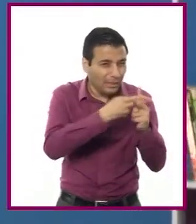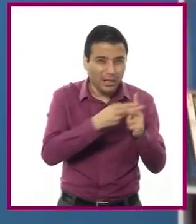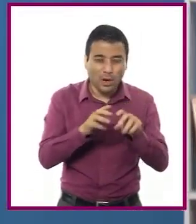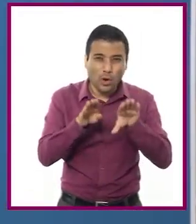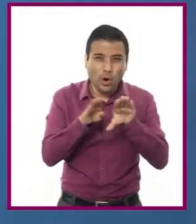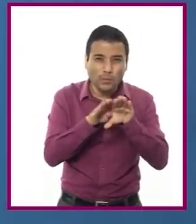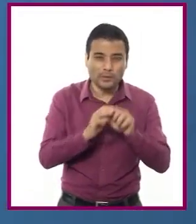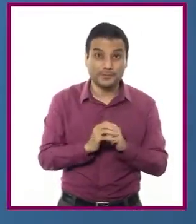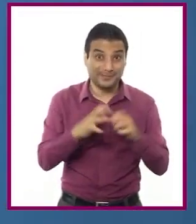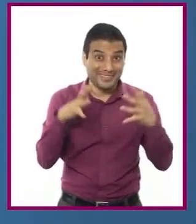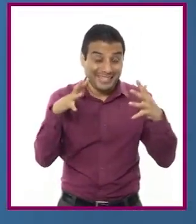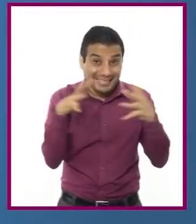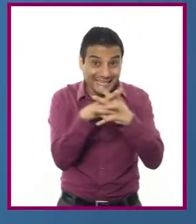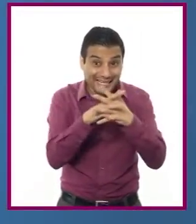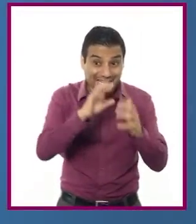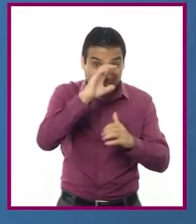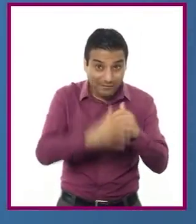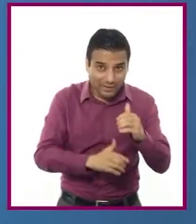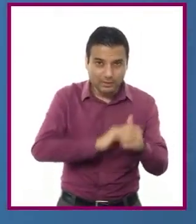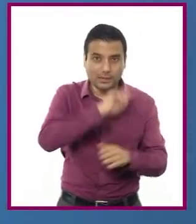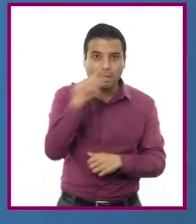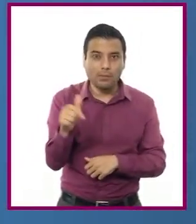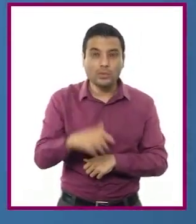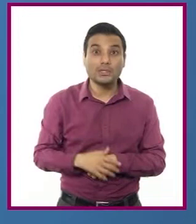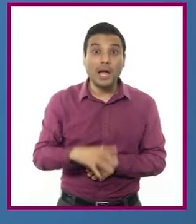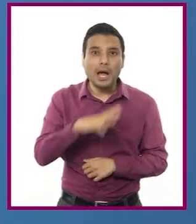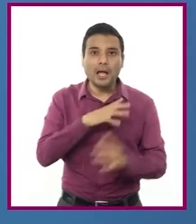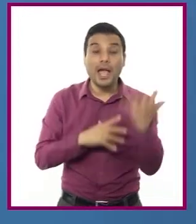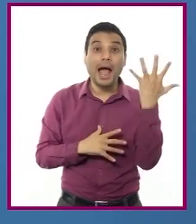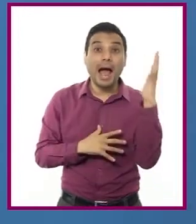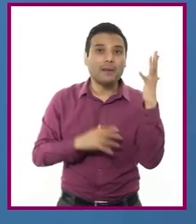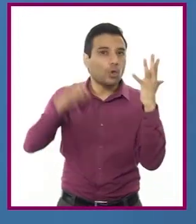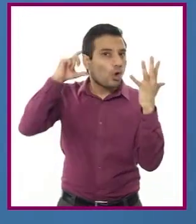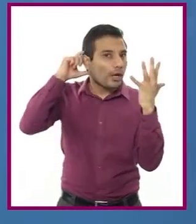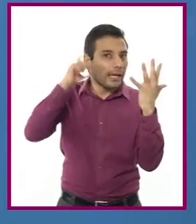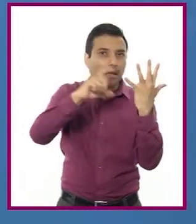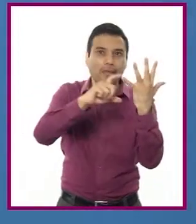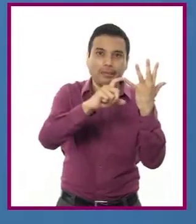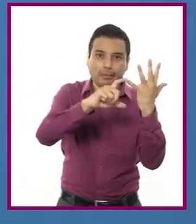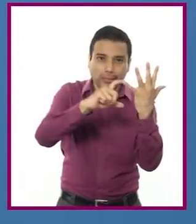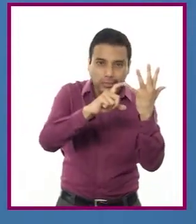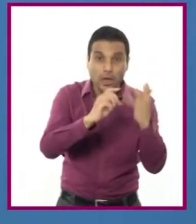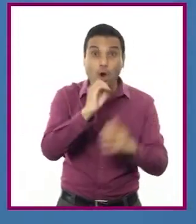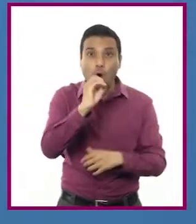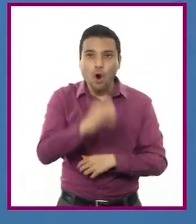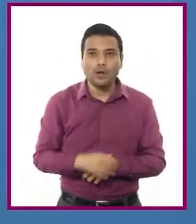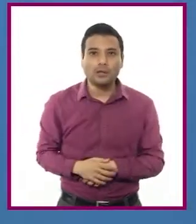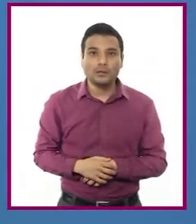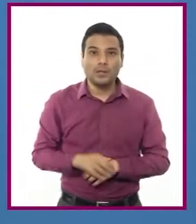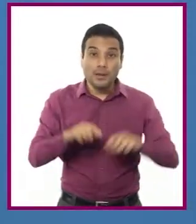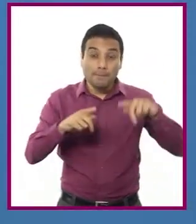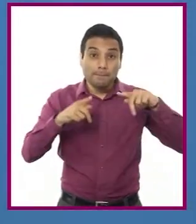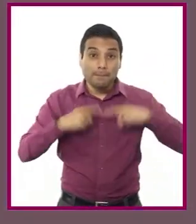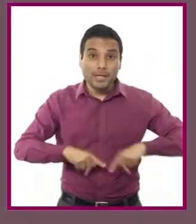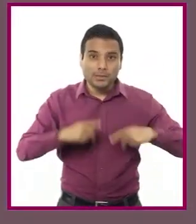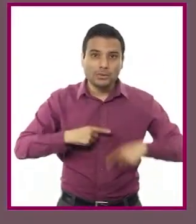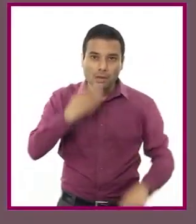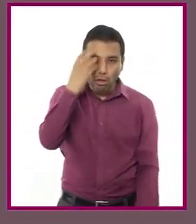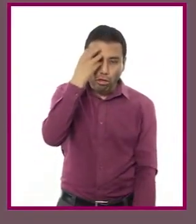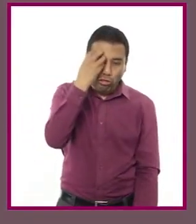Después del combate, podías ver una oreja colgando de un árbol, un ojo humano escurriéndose por un rostro. Yo lo